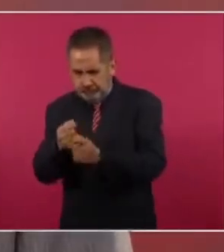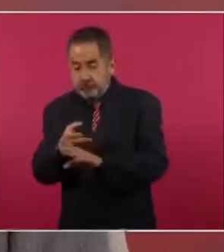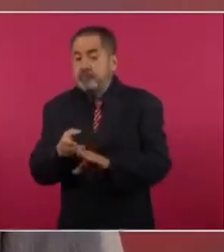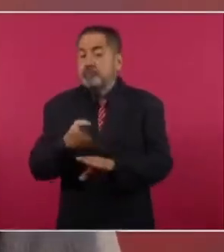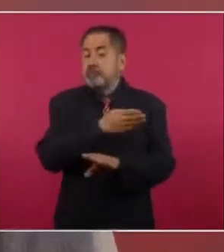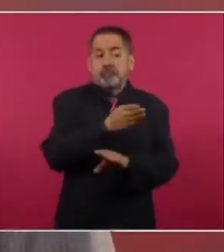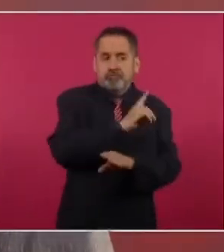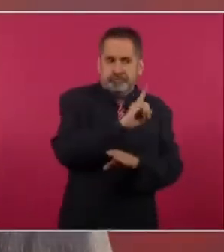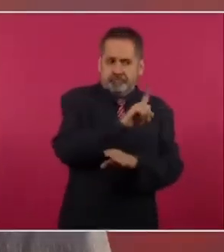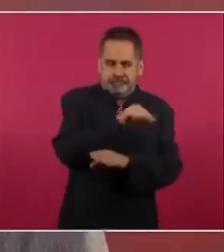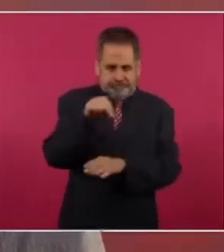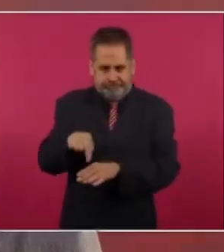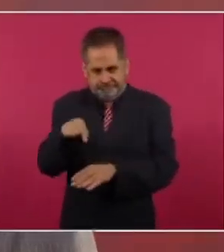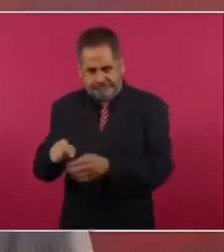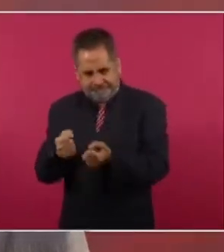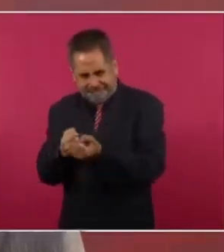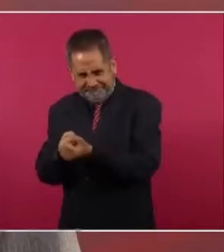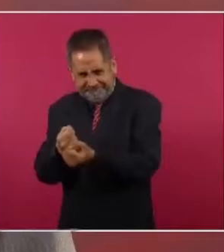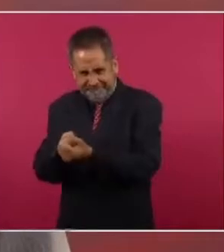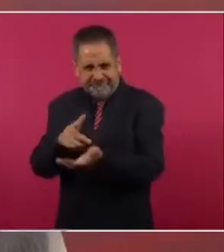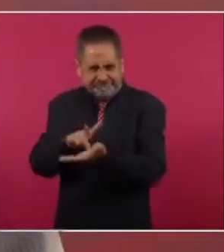partes,